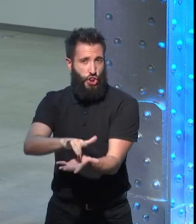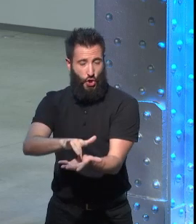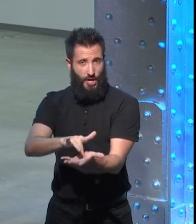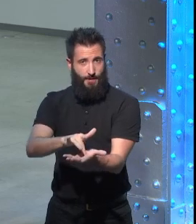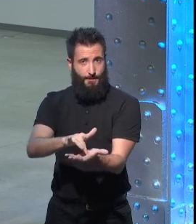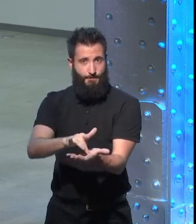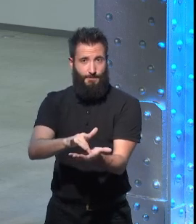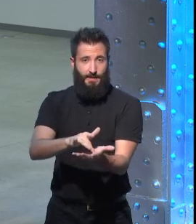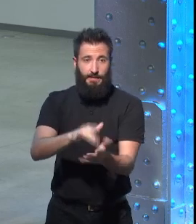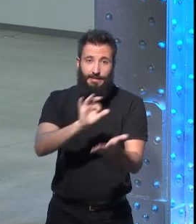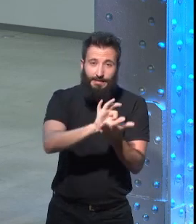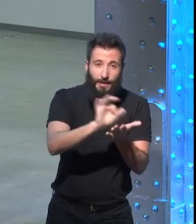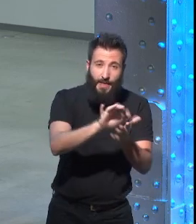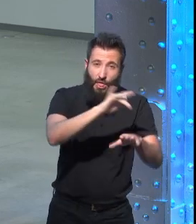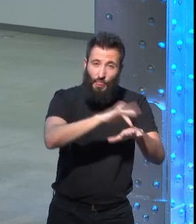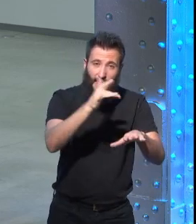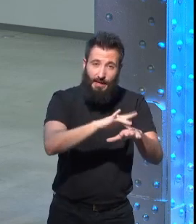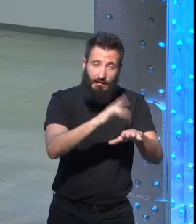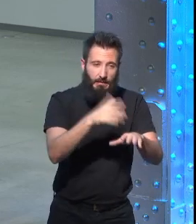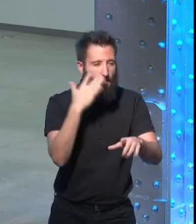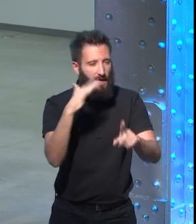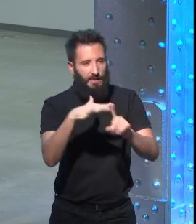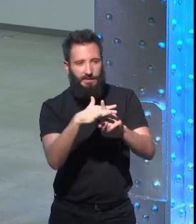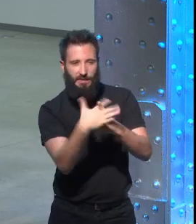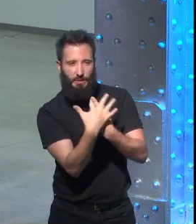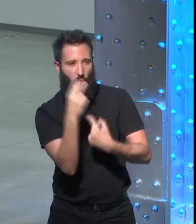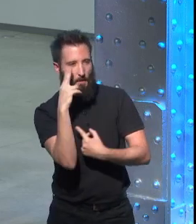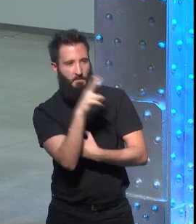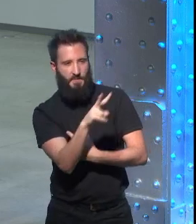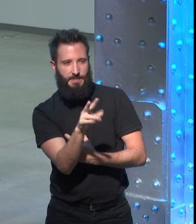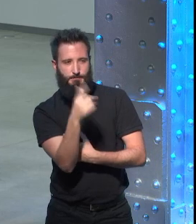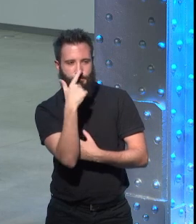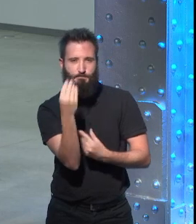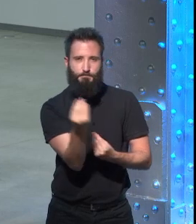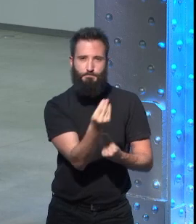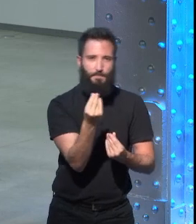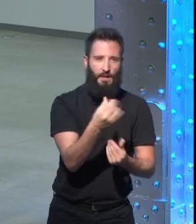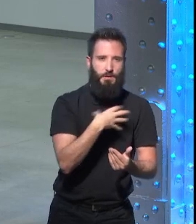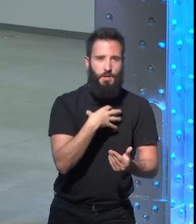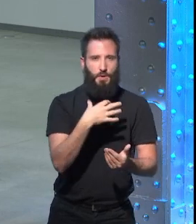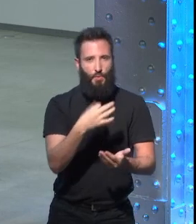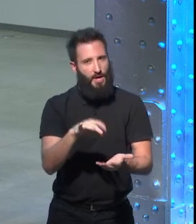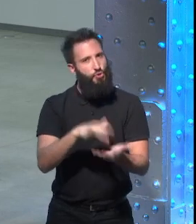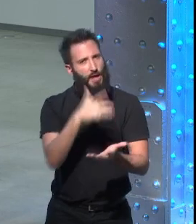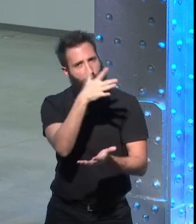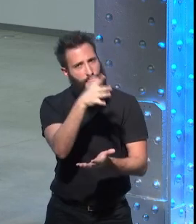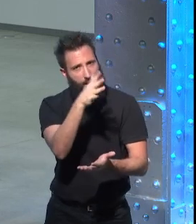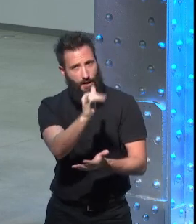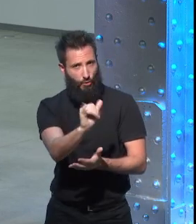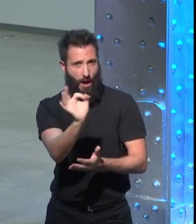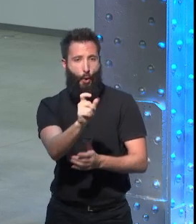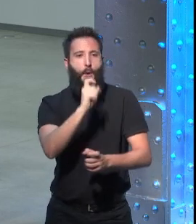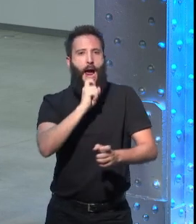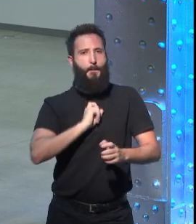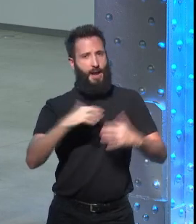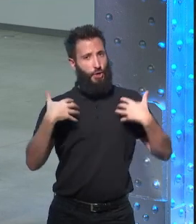uso de los servicios digitales con una situación que ellos puedan considerar que pueda ser incluso delictiva o que ha sufrido